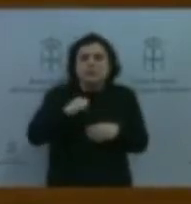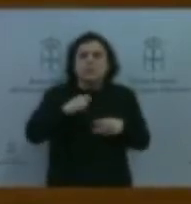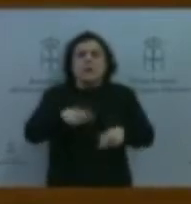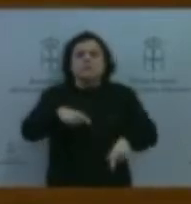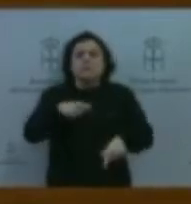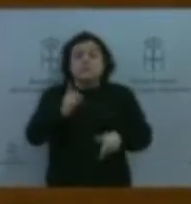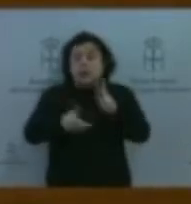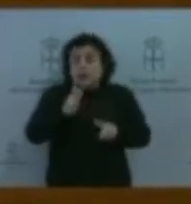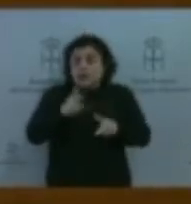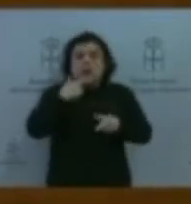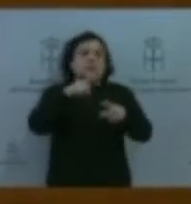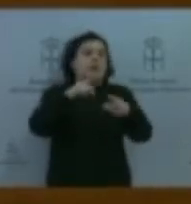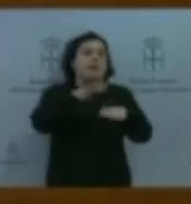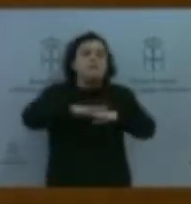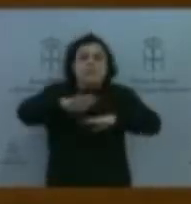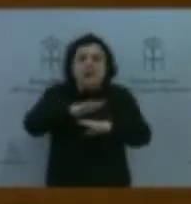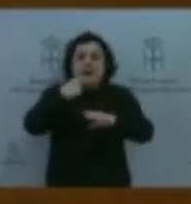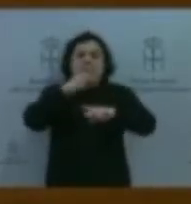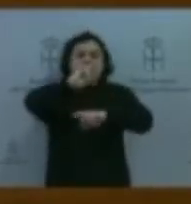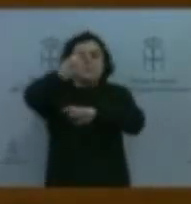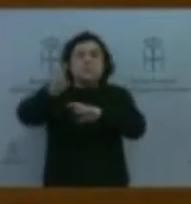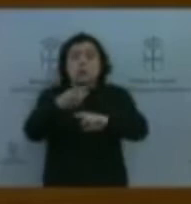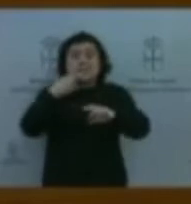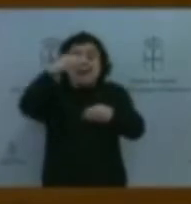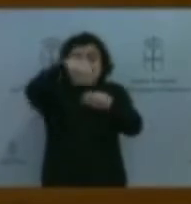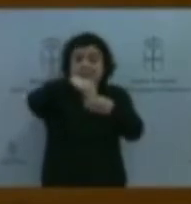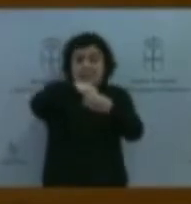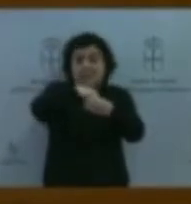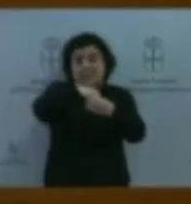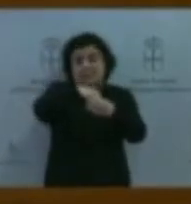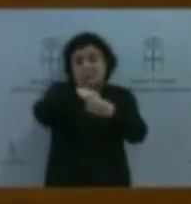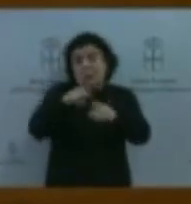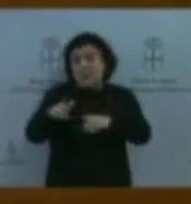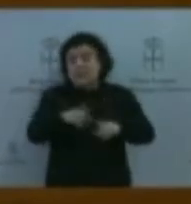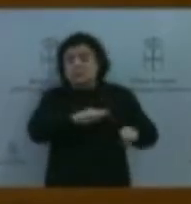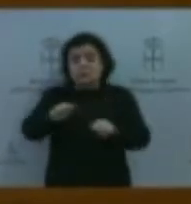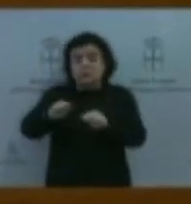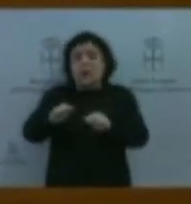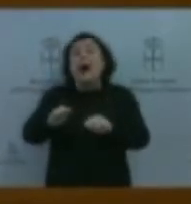en su legislación el derecho de las personas a una vivienda digna. Tiene que ser un derecho